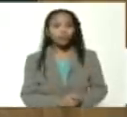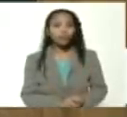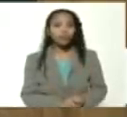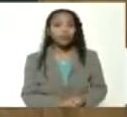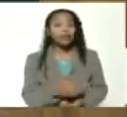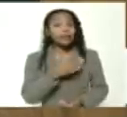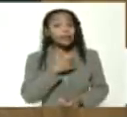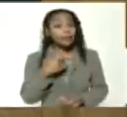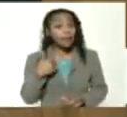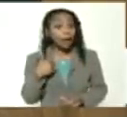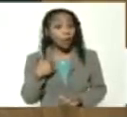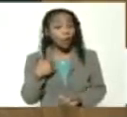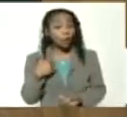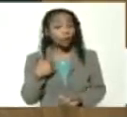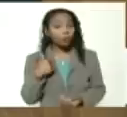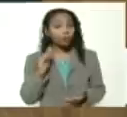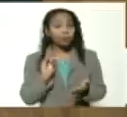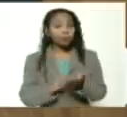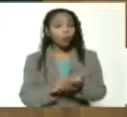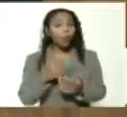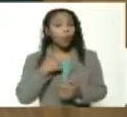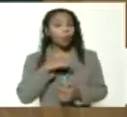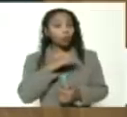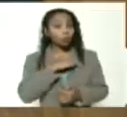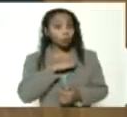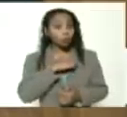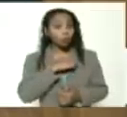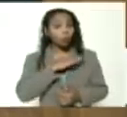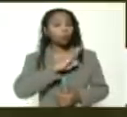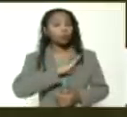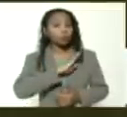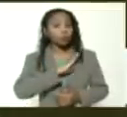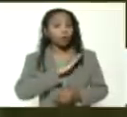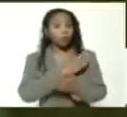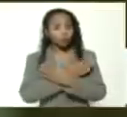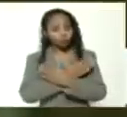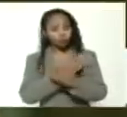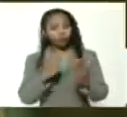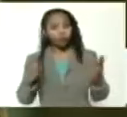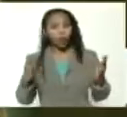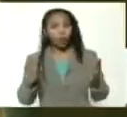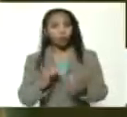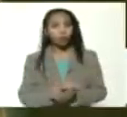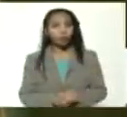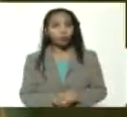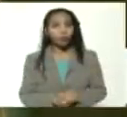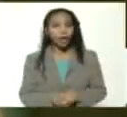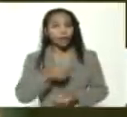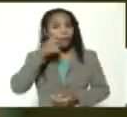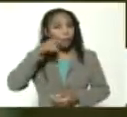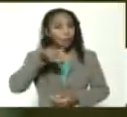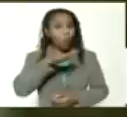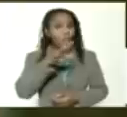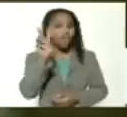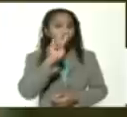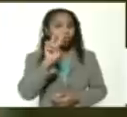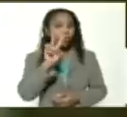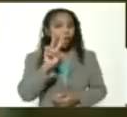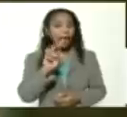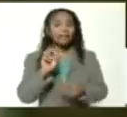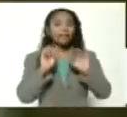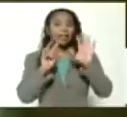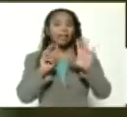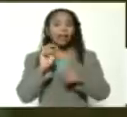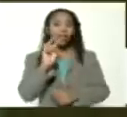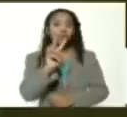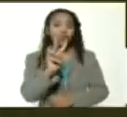Quiero destacar que nosotros tenemos a disposición de la población venezolana 72